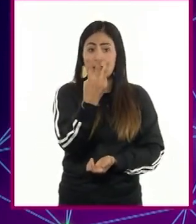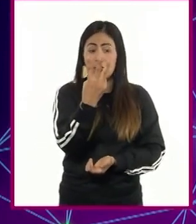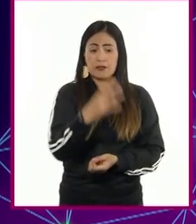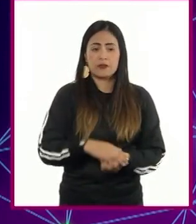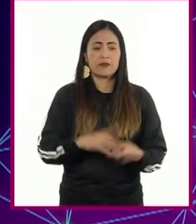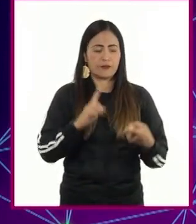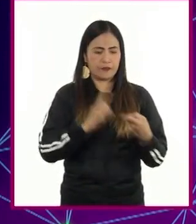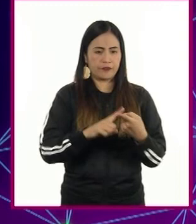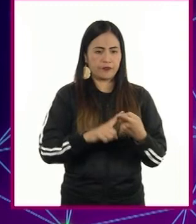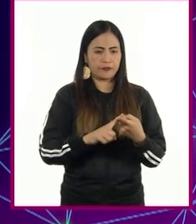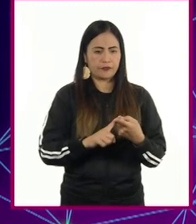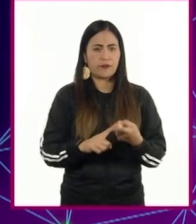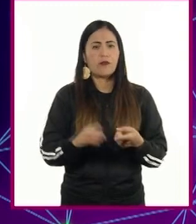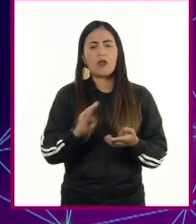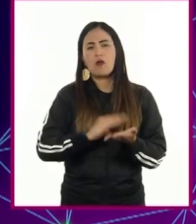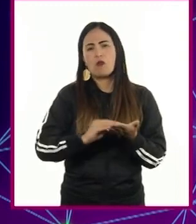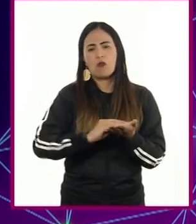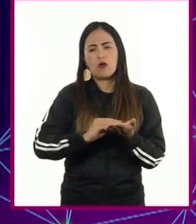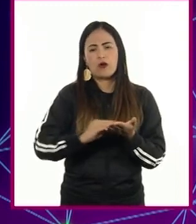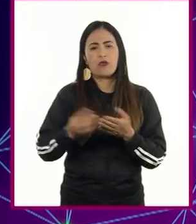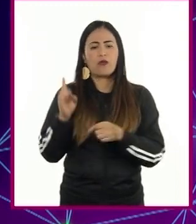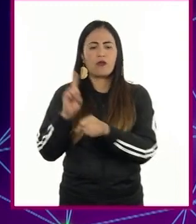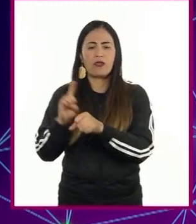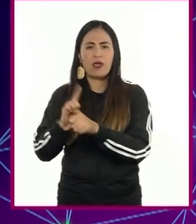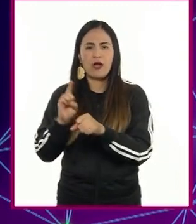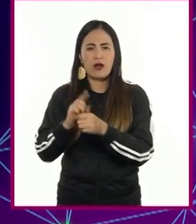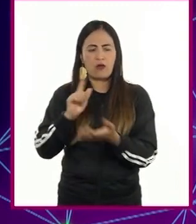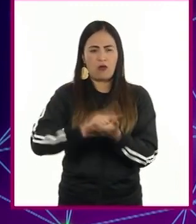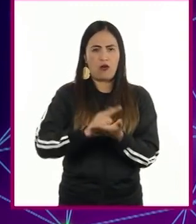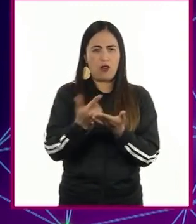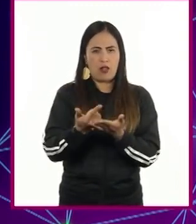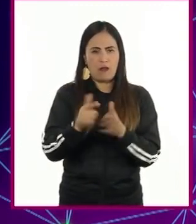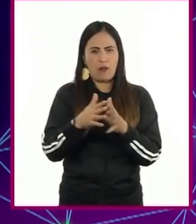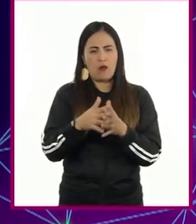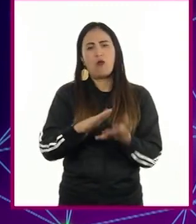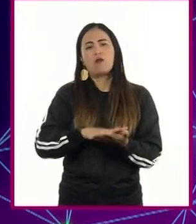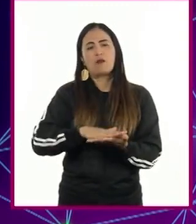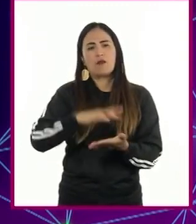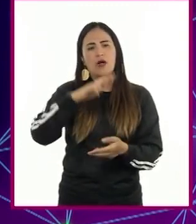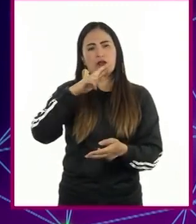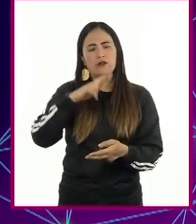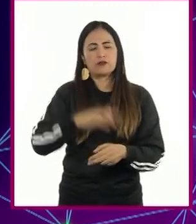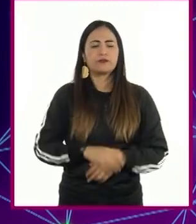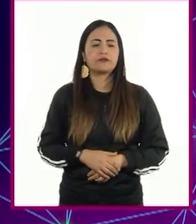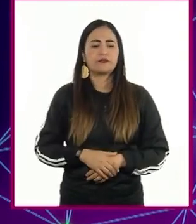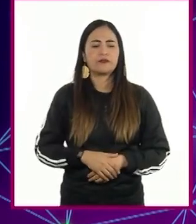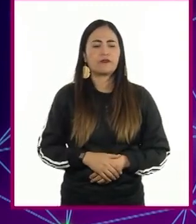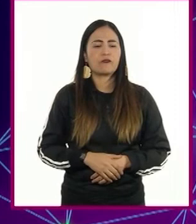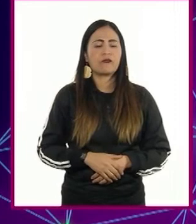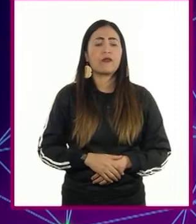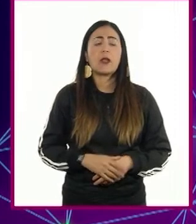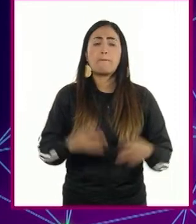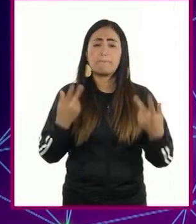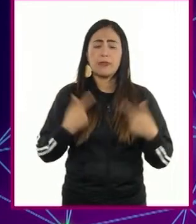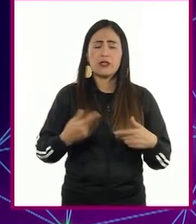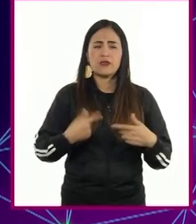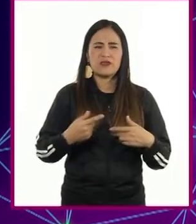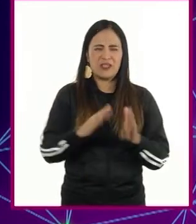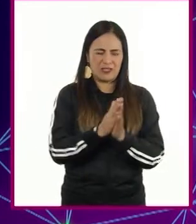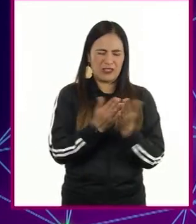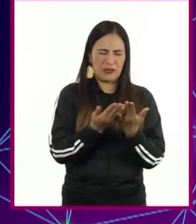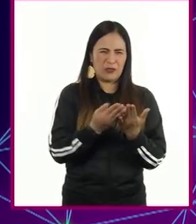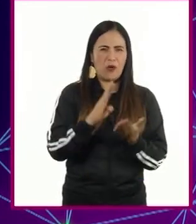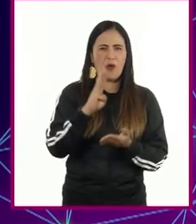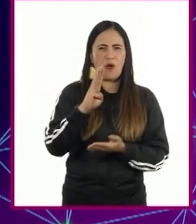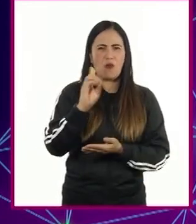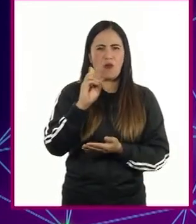el borrador, el diario y el libro mayor. En el borrador, el comerciante debe anotar todos los